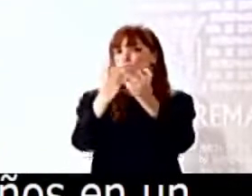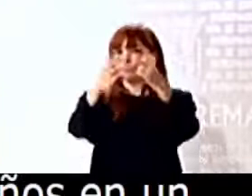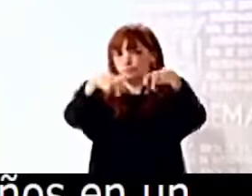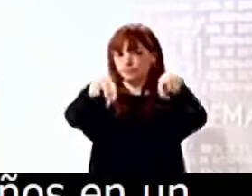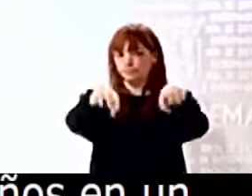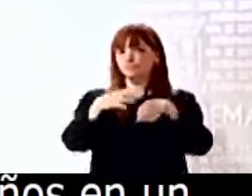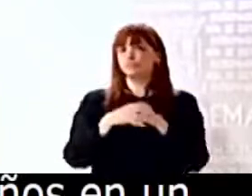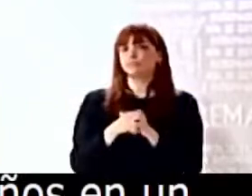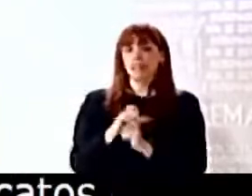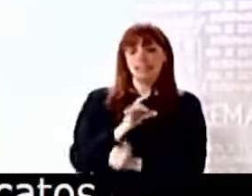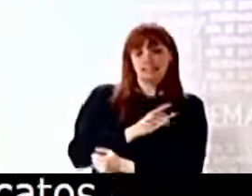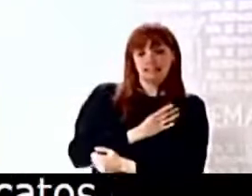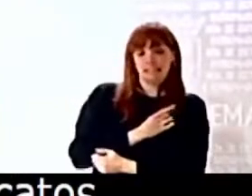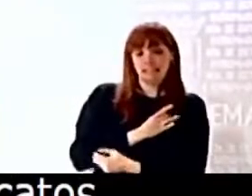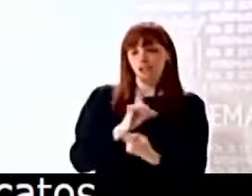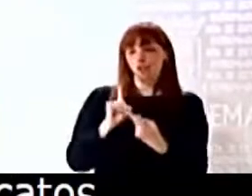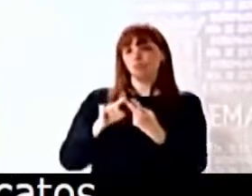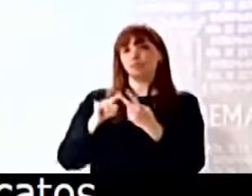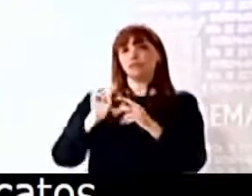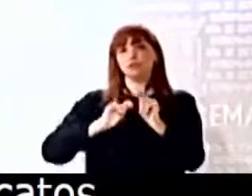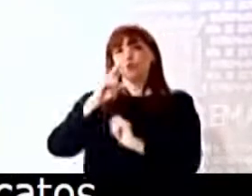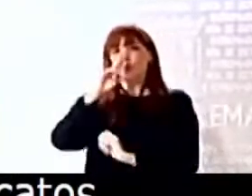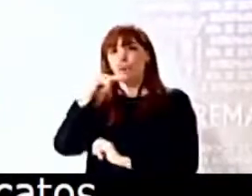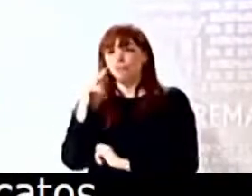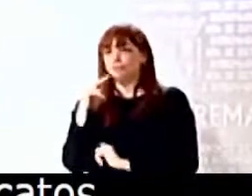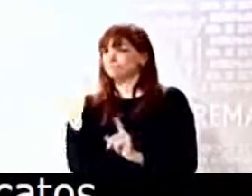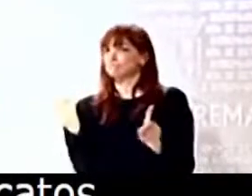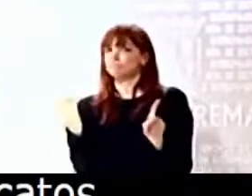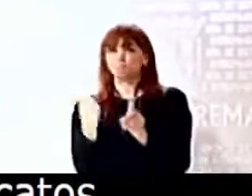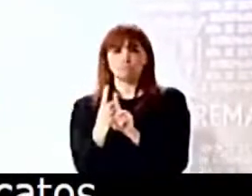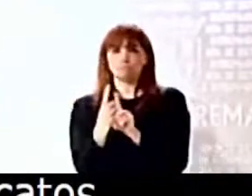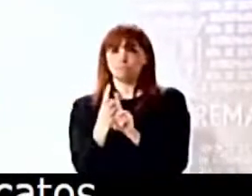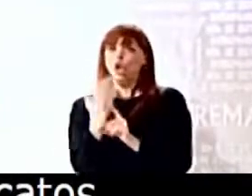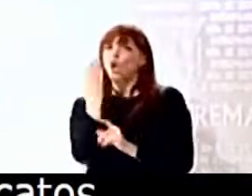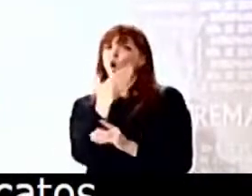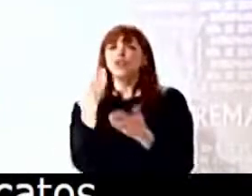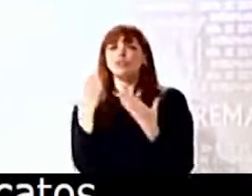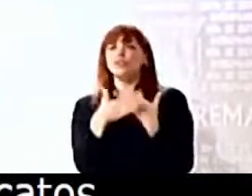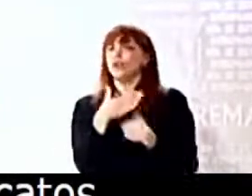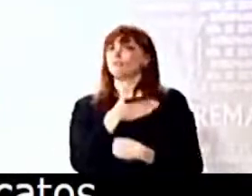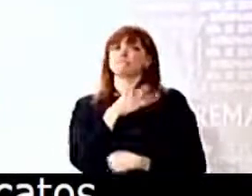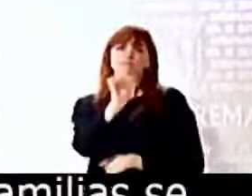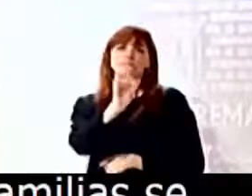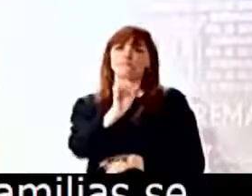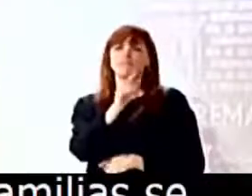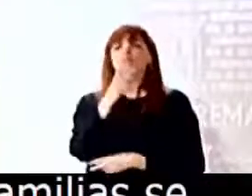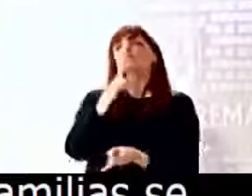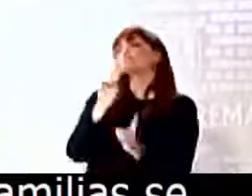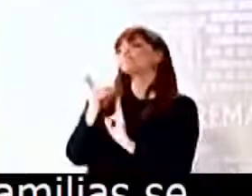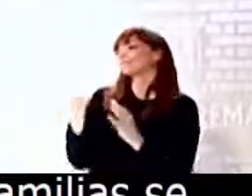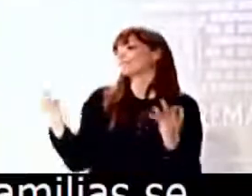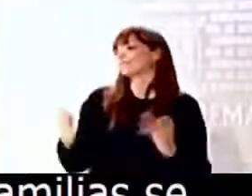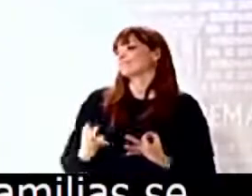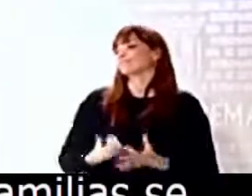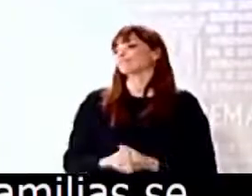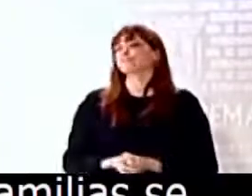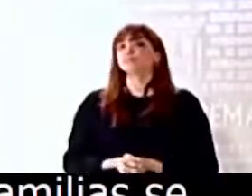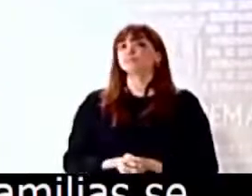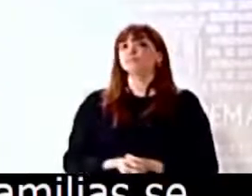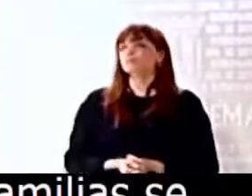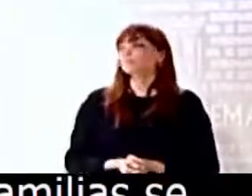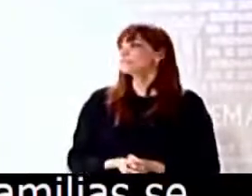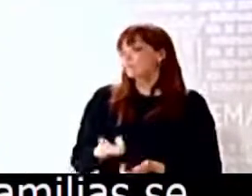y familias del Colegio de la Barriada Juan XXIII se oponen a este cierre y a esta concesión. ¿Qué le contestaría?